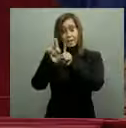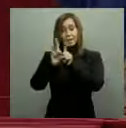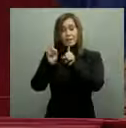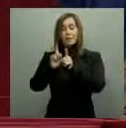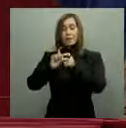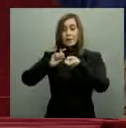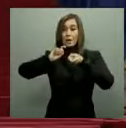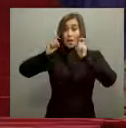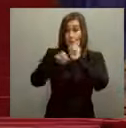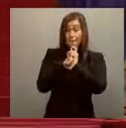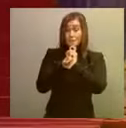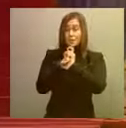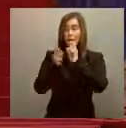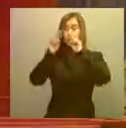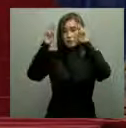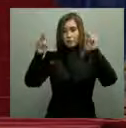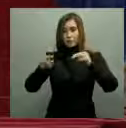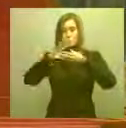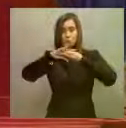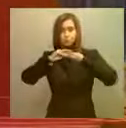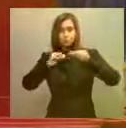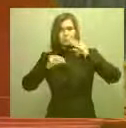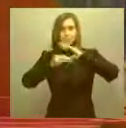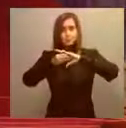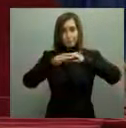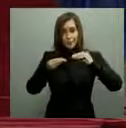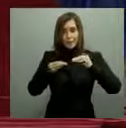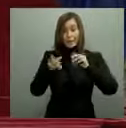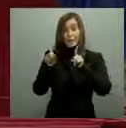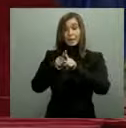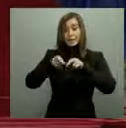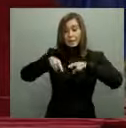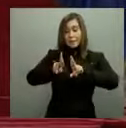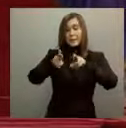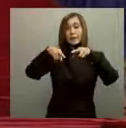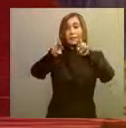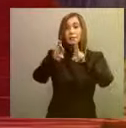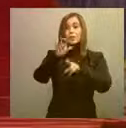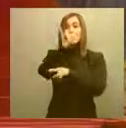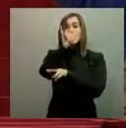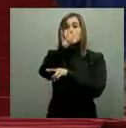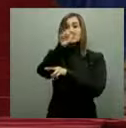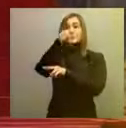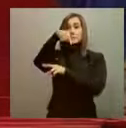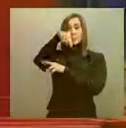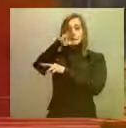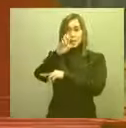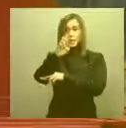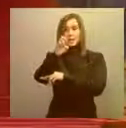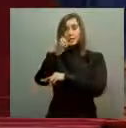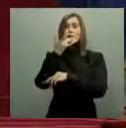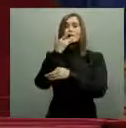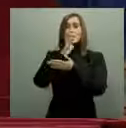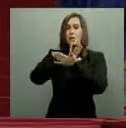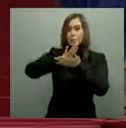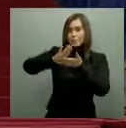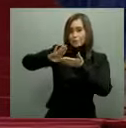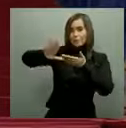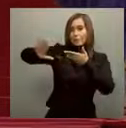centro histórico y varias obras de saneamiento del río Yaque del Norte. También está en proceso de diseño y